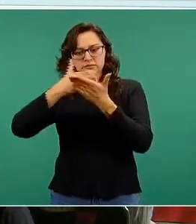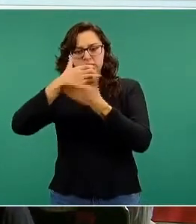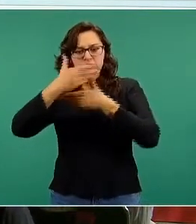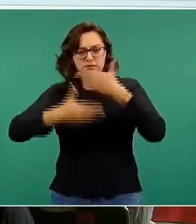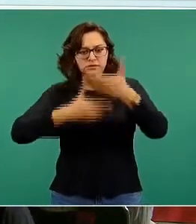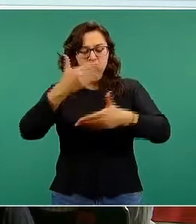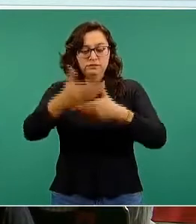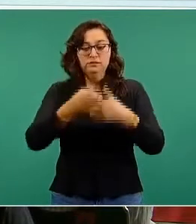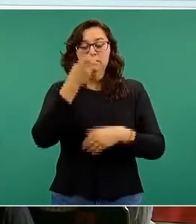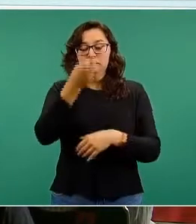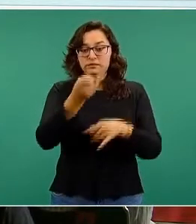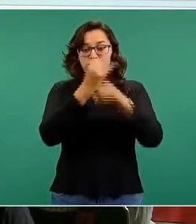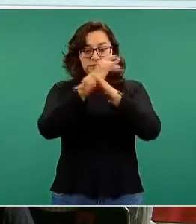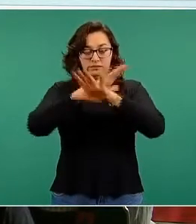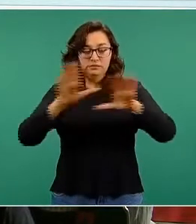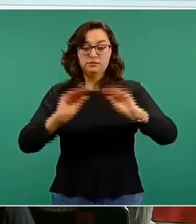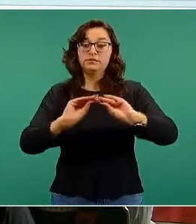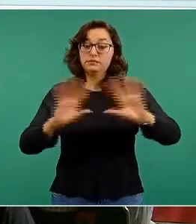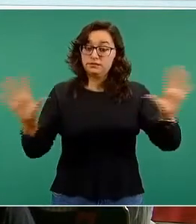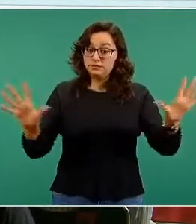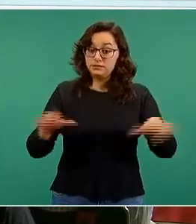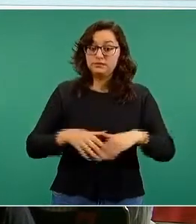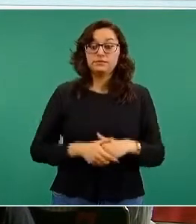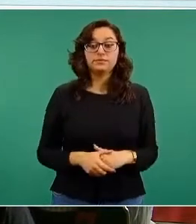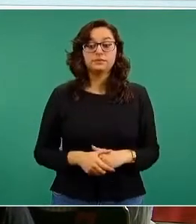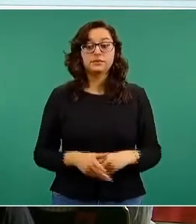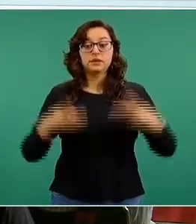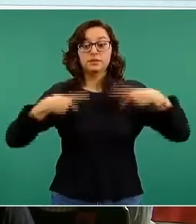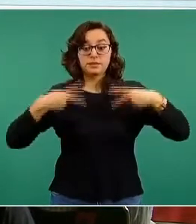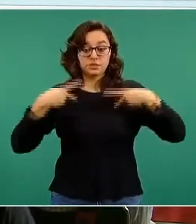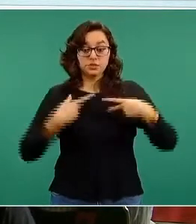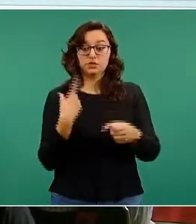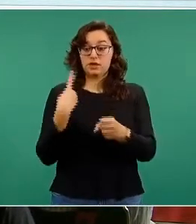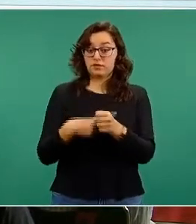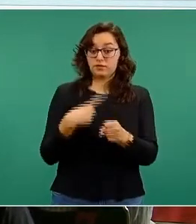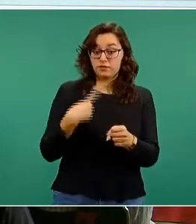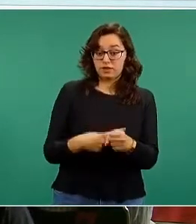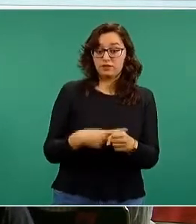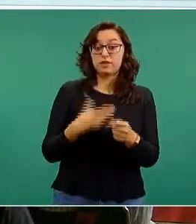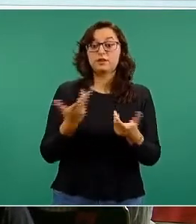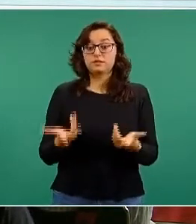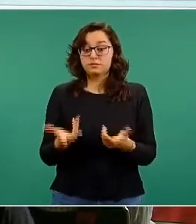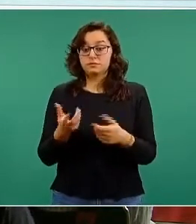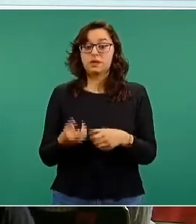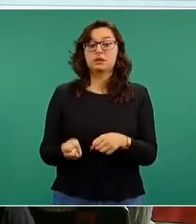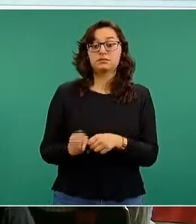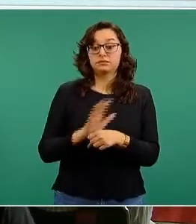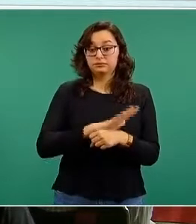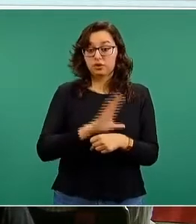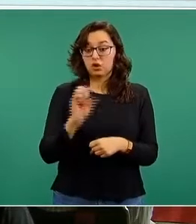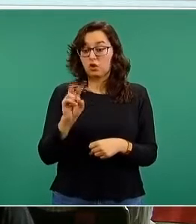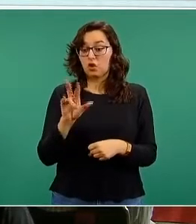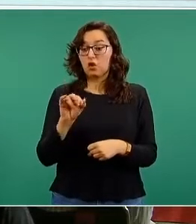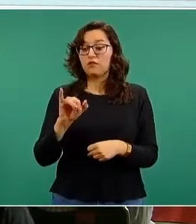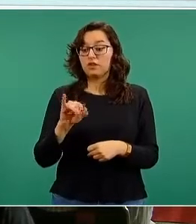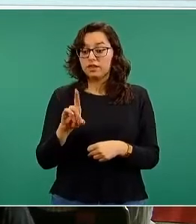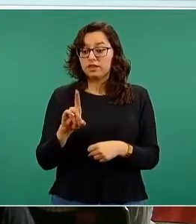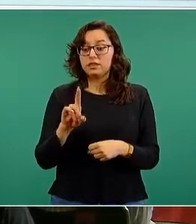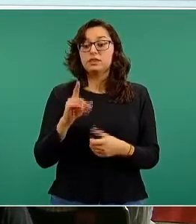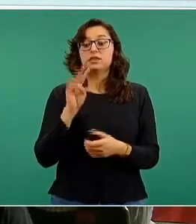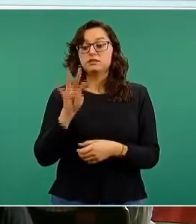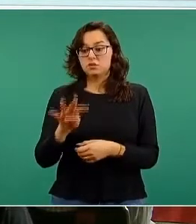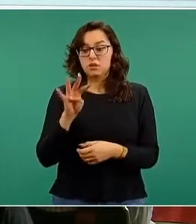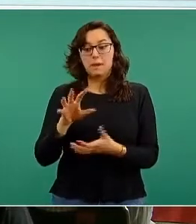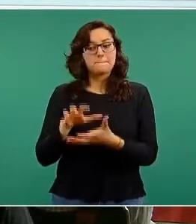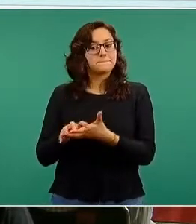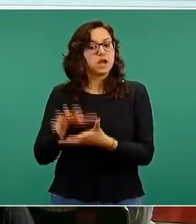aquí es muy claro también. La mayor parte de las personas que desarrollan COVID-19 se recuperan. Y este